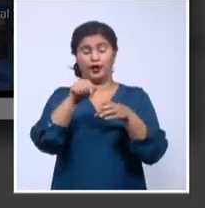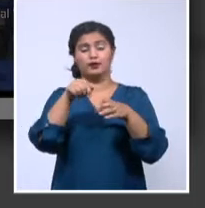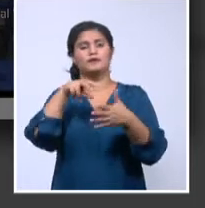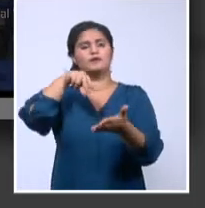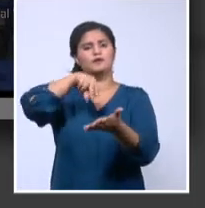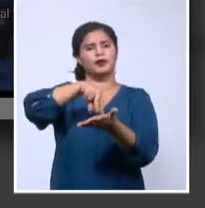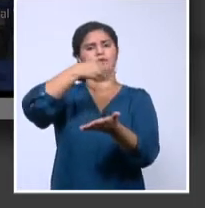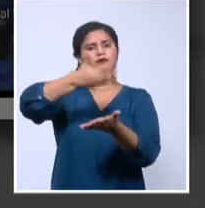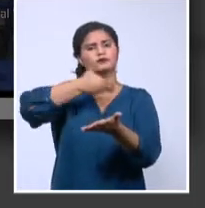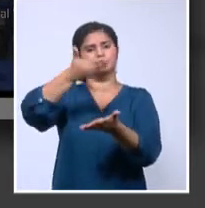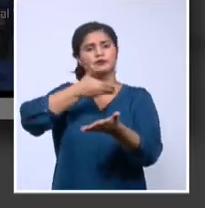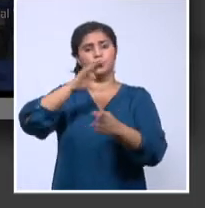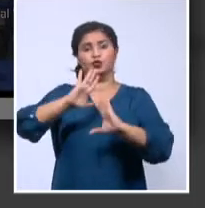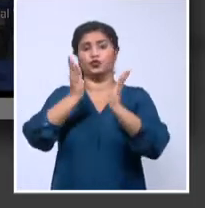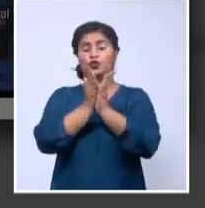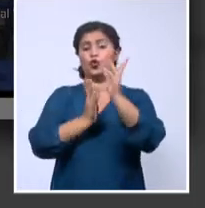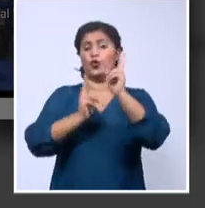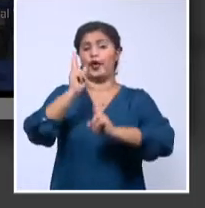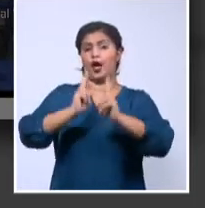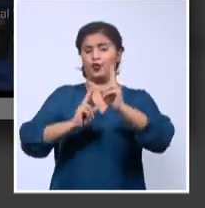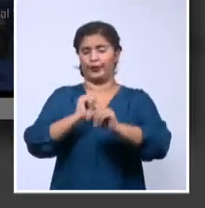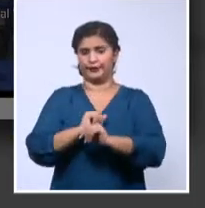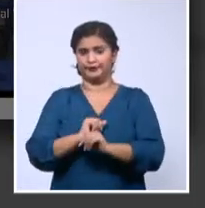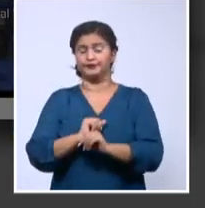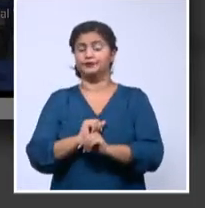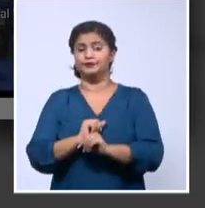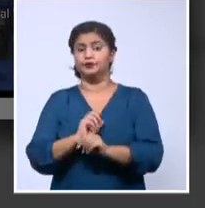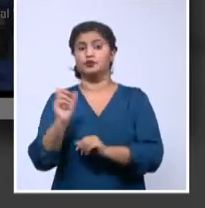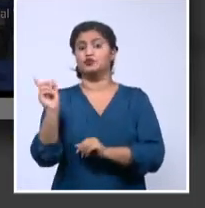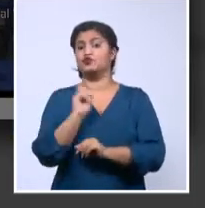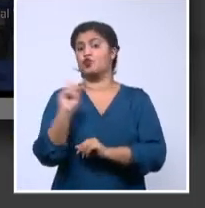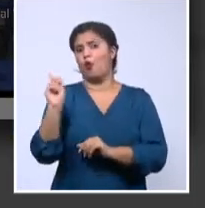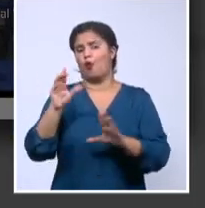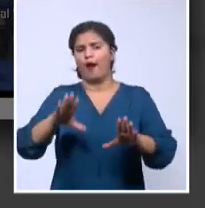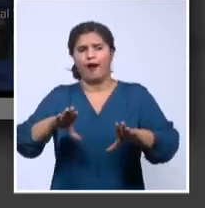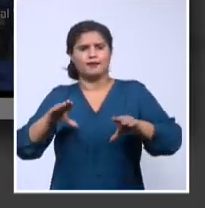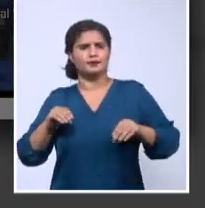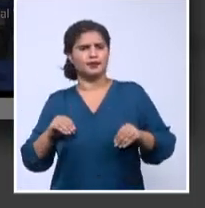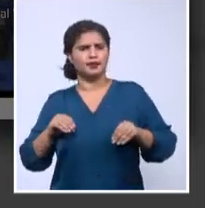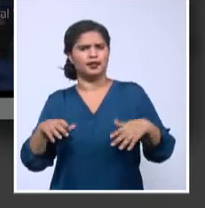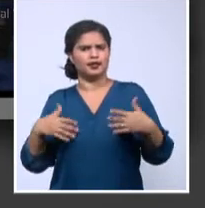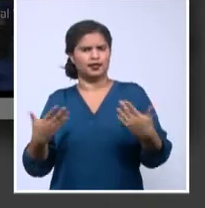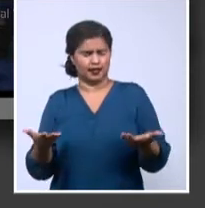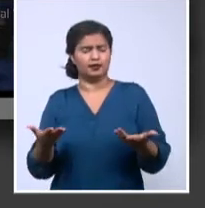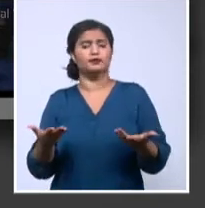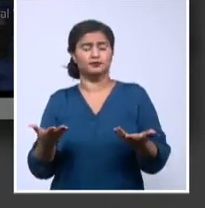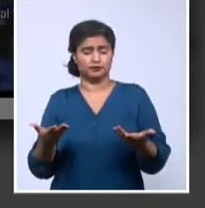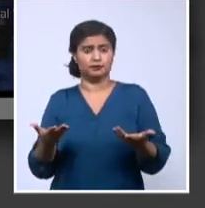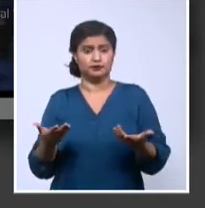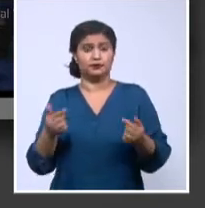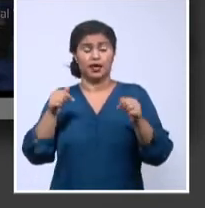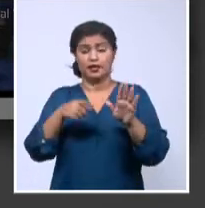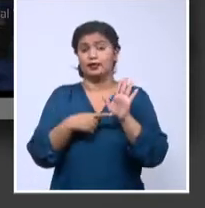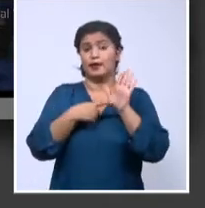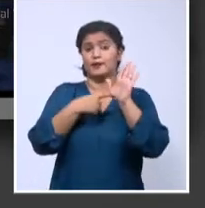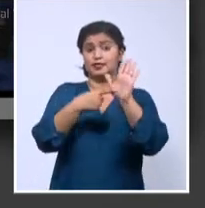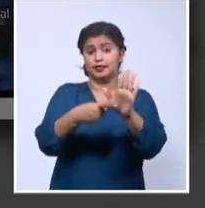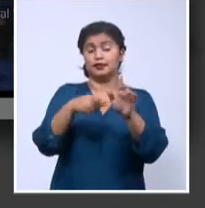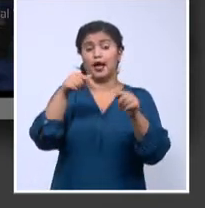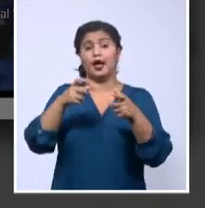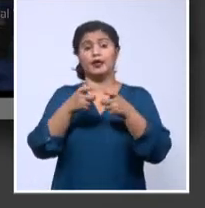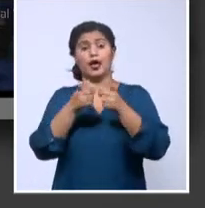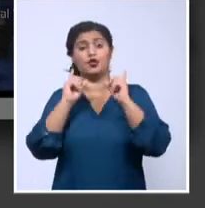se haya llegado ante ambas partes. No consideran, así concluye, no consideramos pertinente presentarnos a la reunión